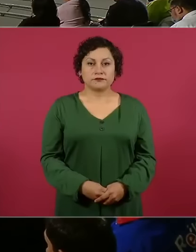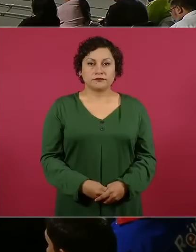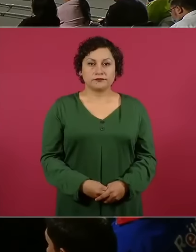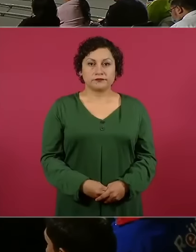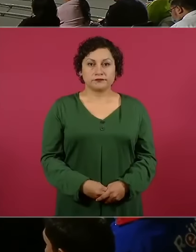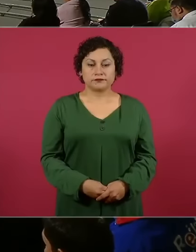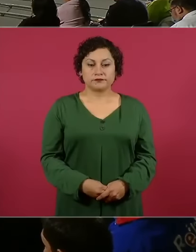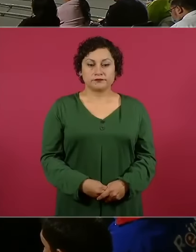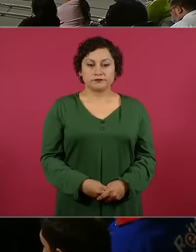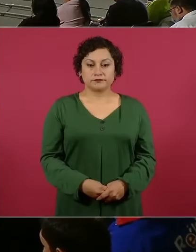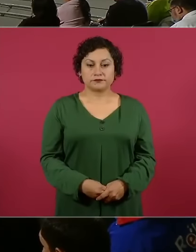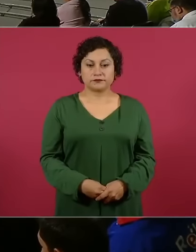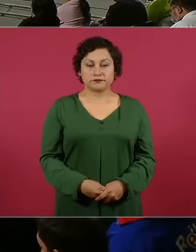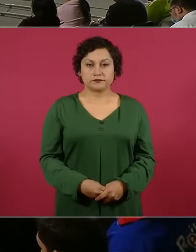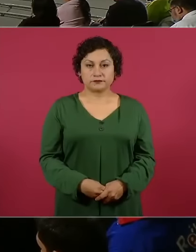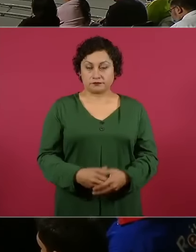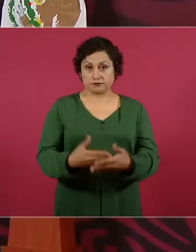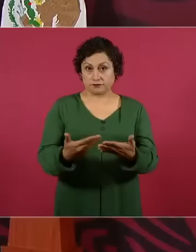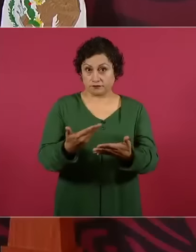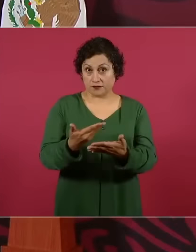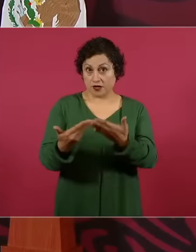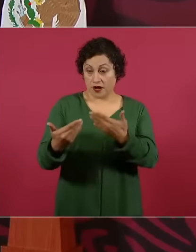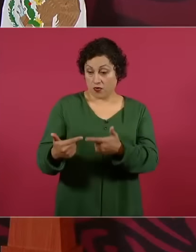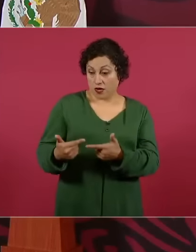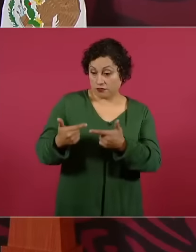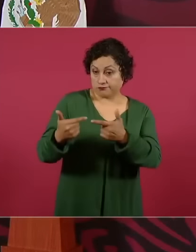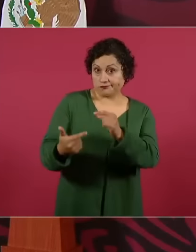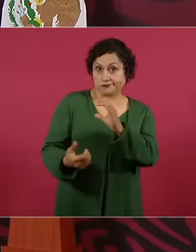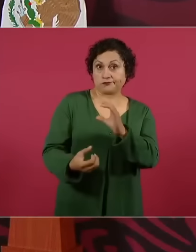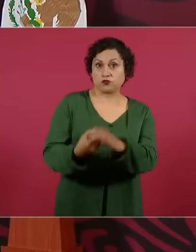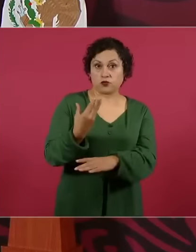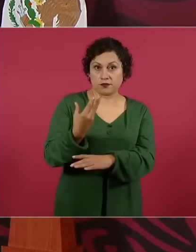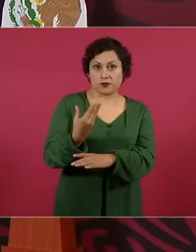que es de las nuevas generaciones, pero tenemos reservas